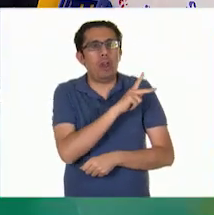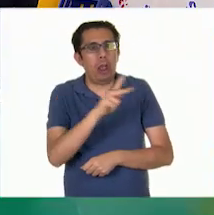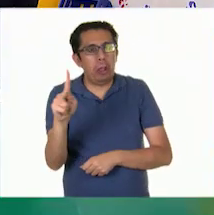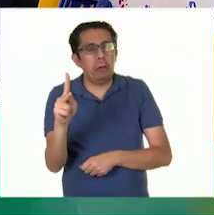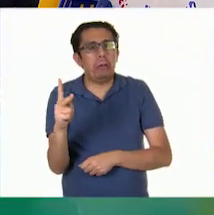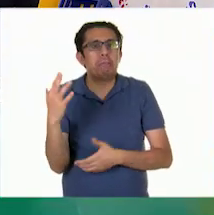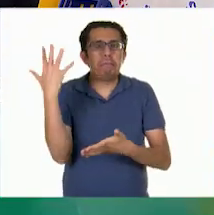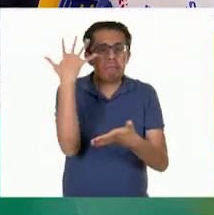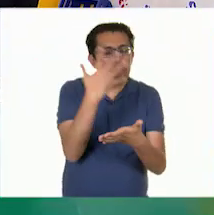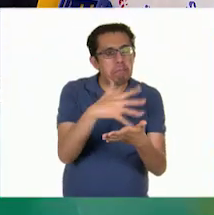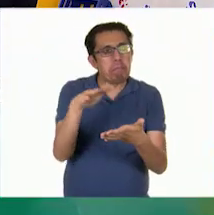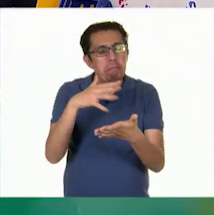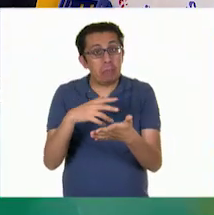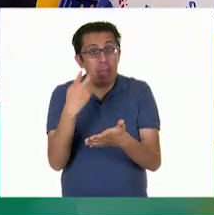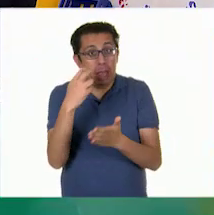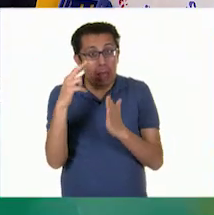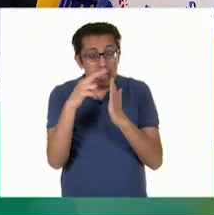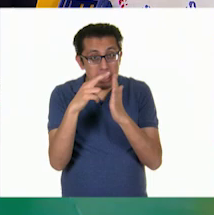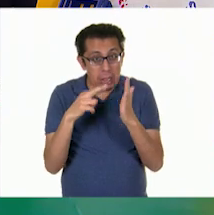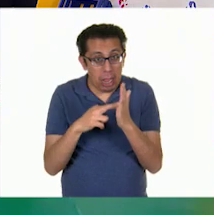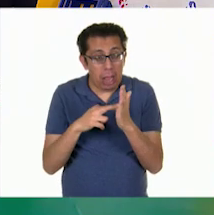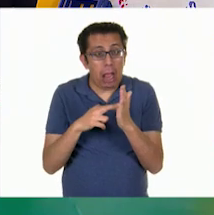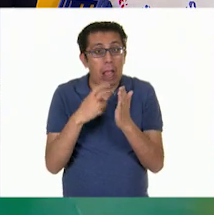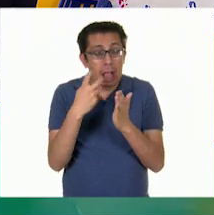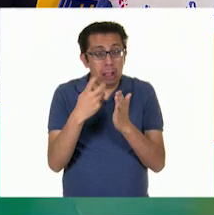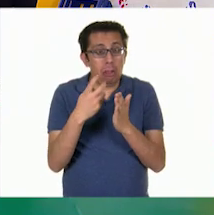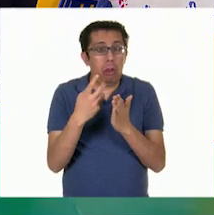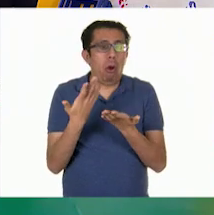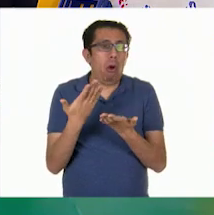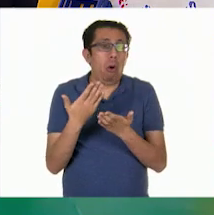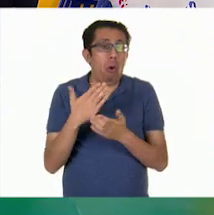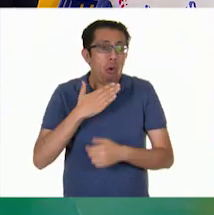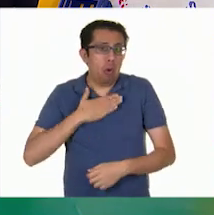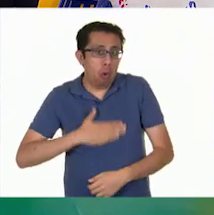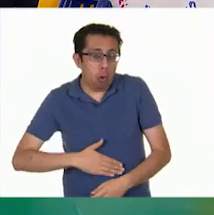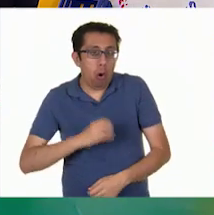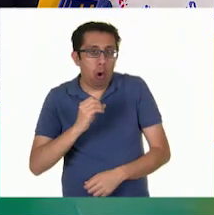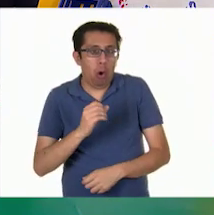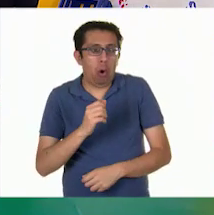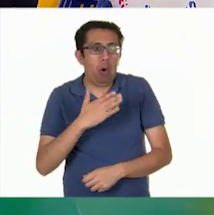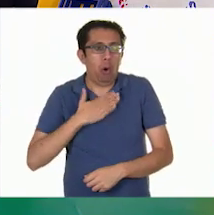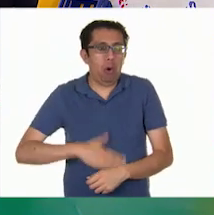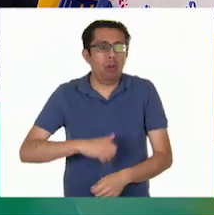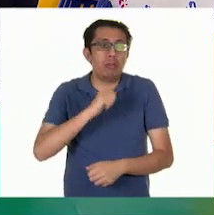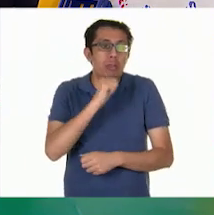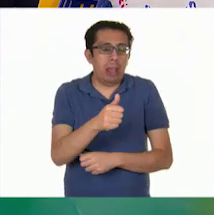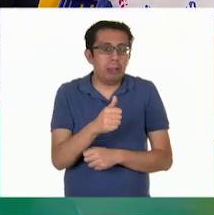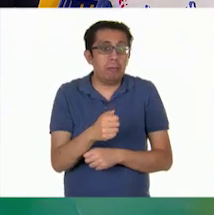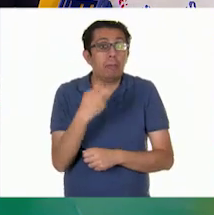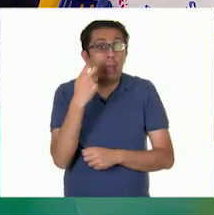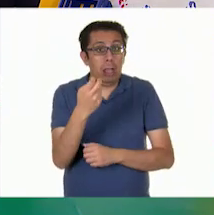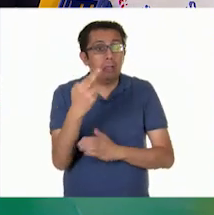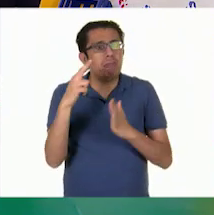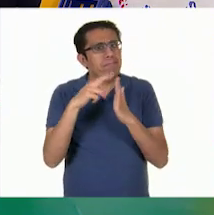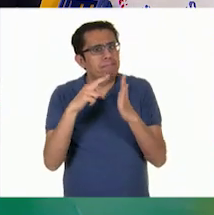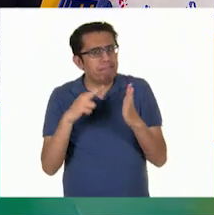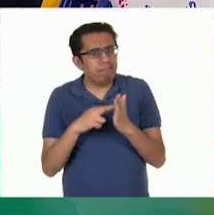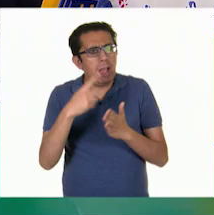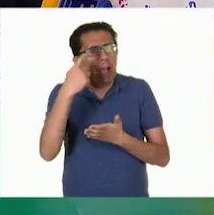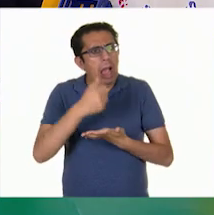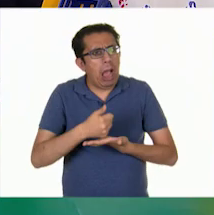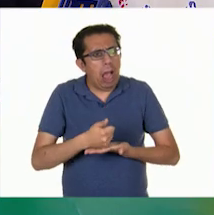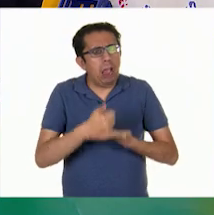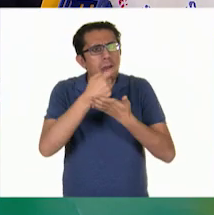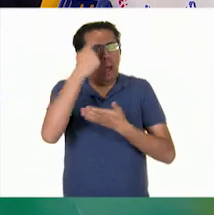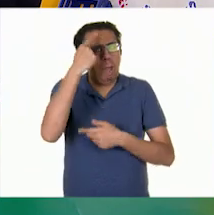revisar si estas reglas son justas o injustas y si a través de estas reglas se promueve el bien común o se